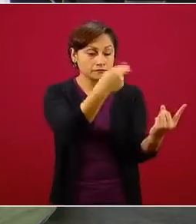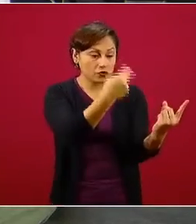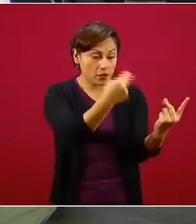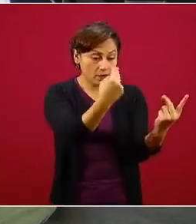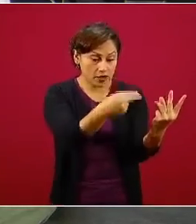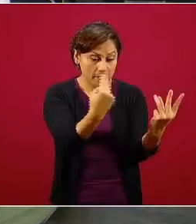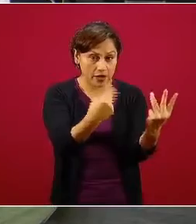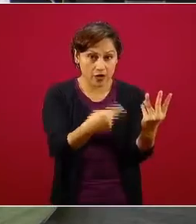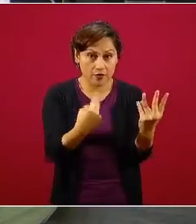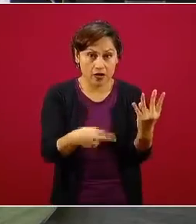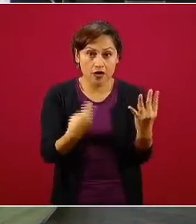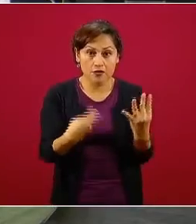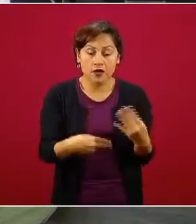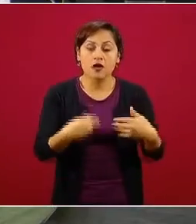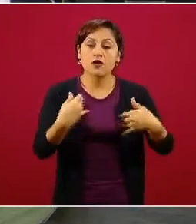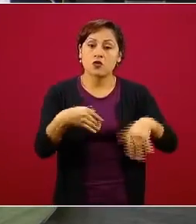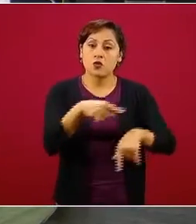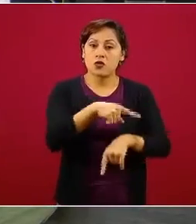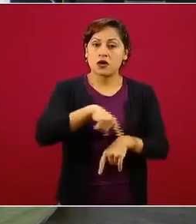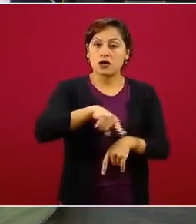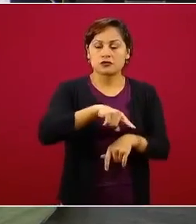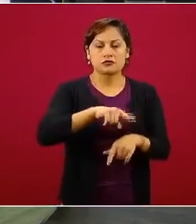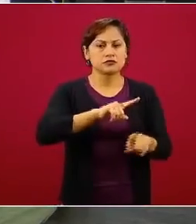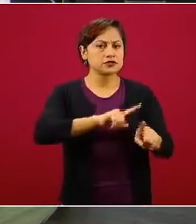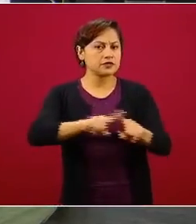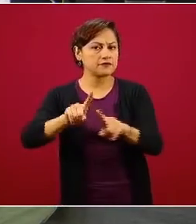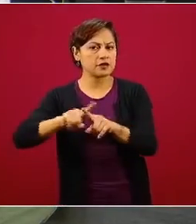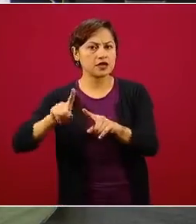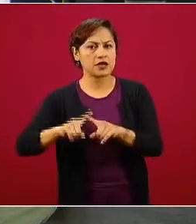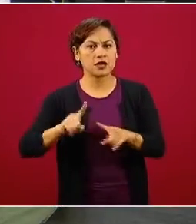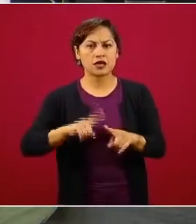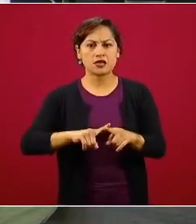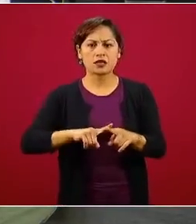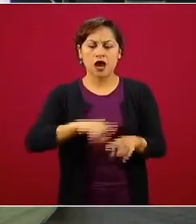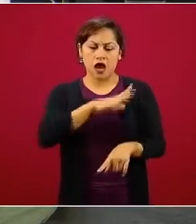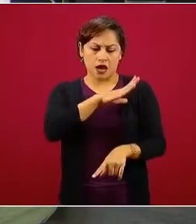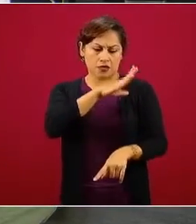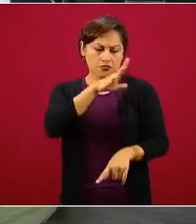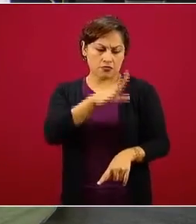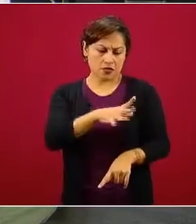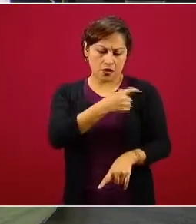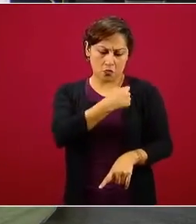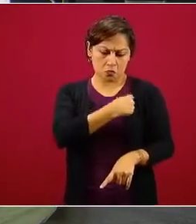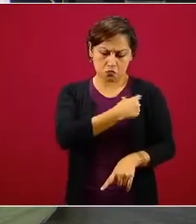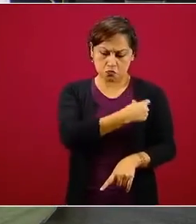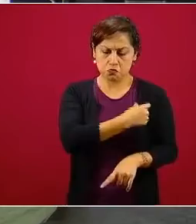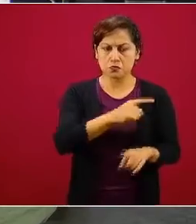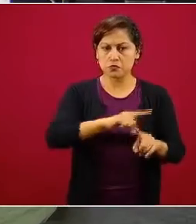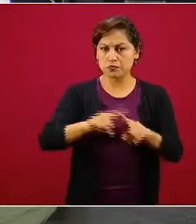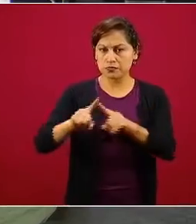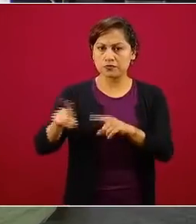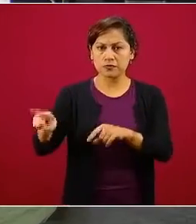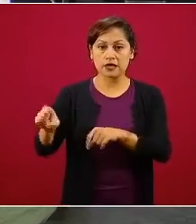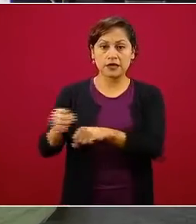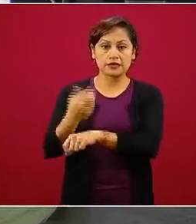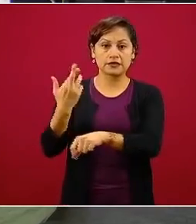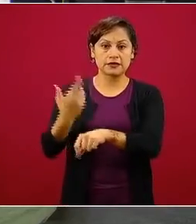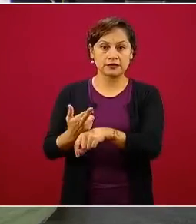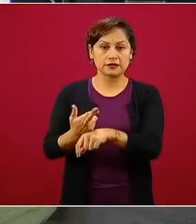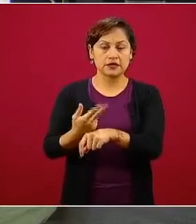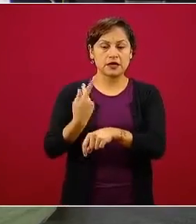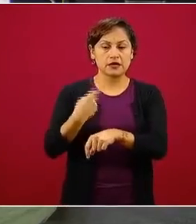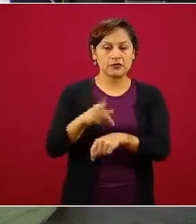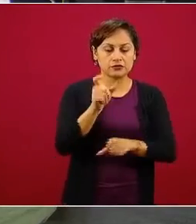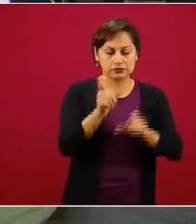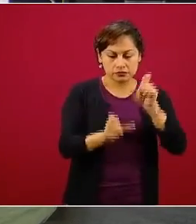oficiales de protección de buque y eso, ninguno, no, muy pocos, que le diré un 2% cumple con los